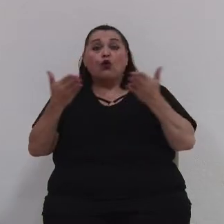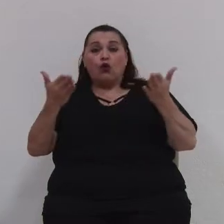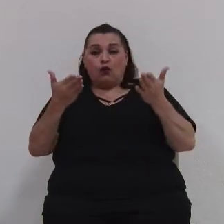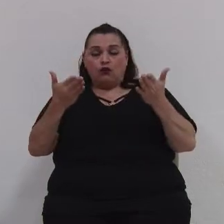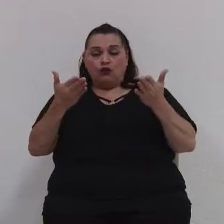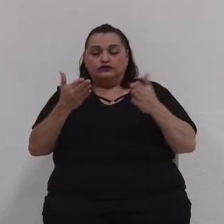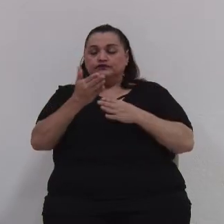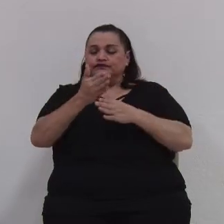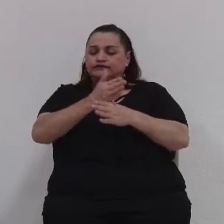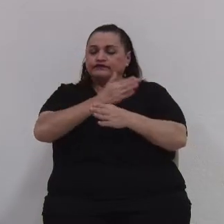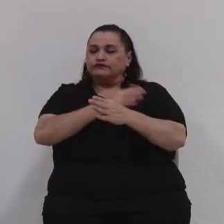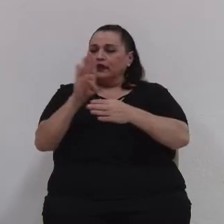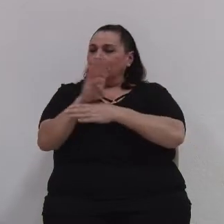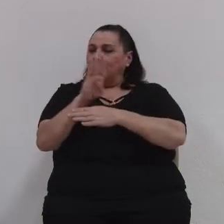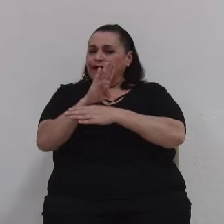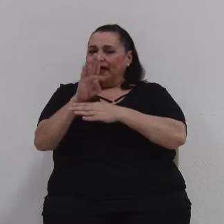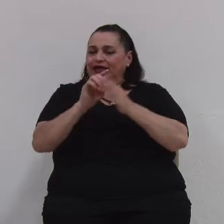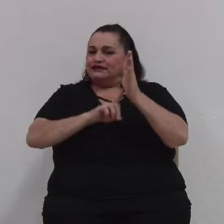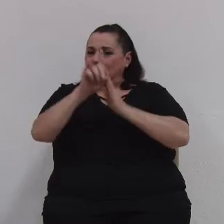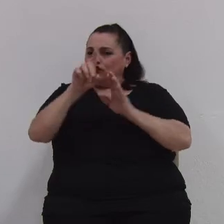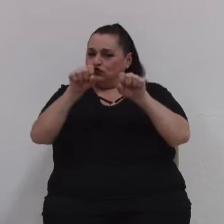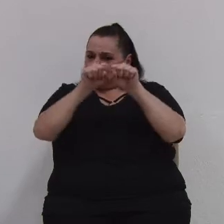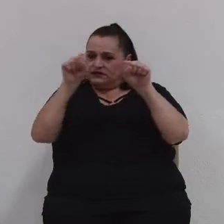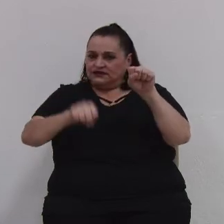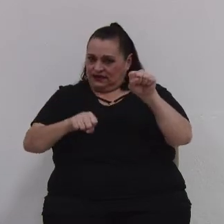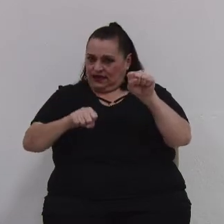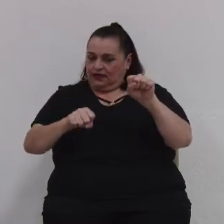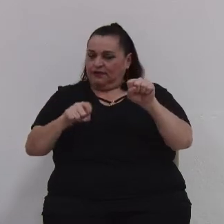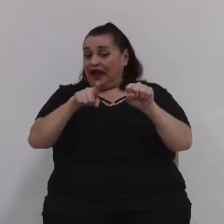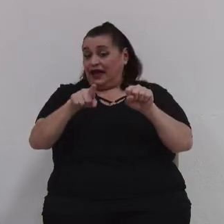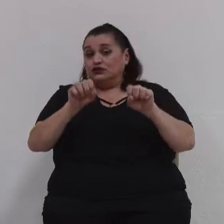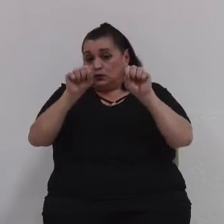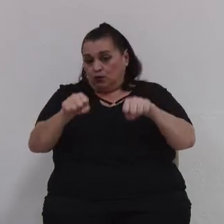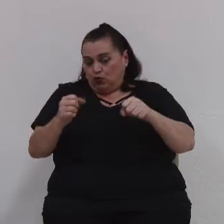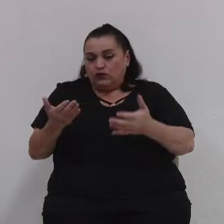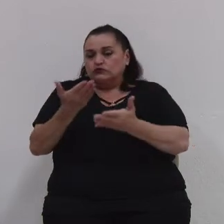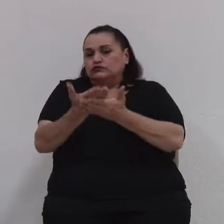escalando el sistema de banca de desarrollo, que es lo que tenemos, lo más a mano que tenemos.